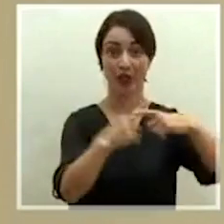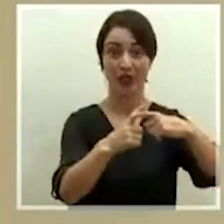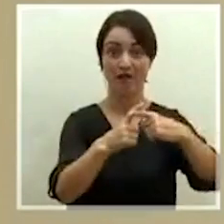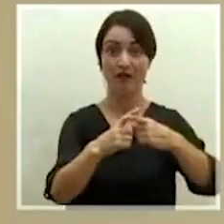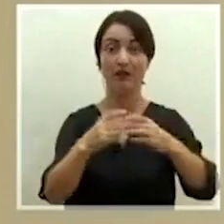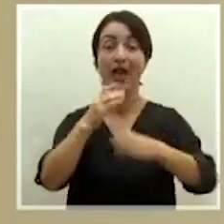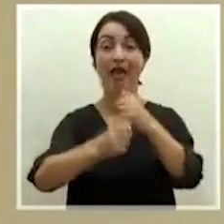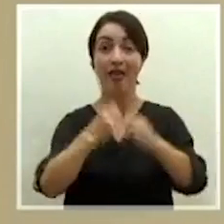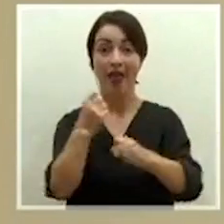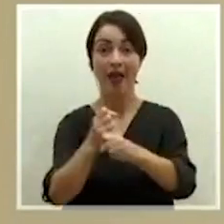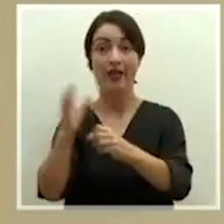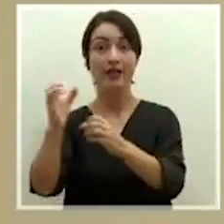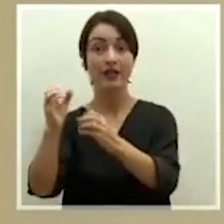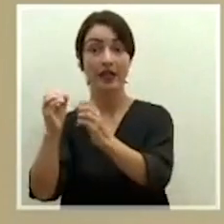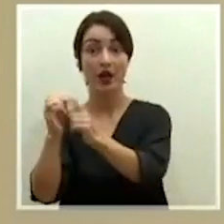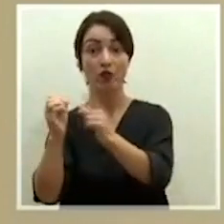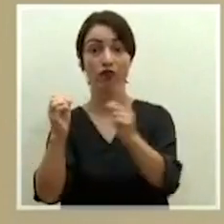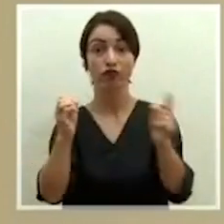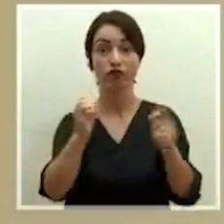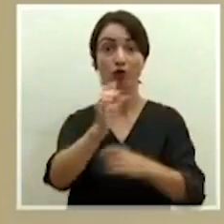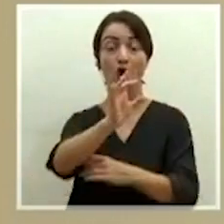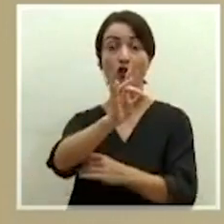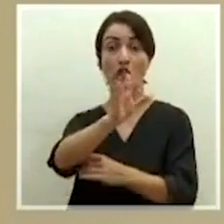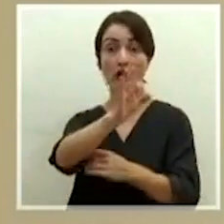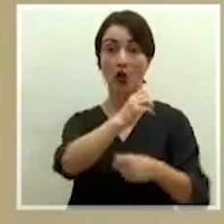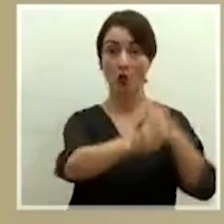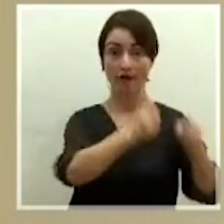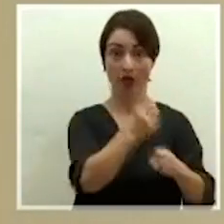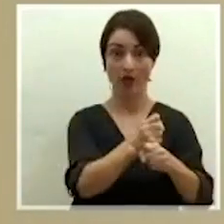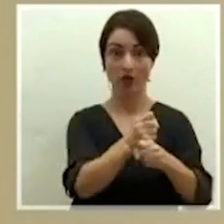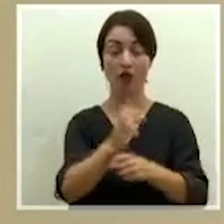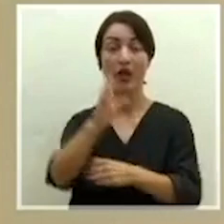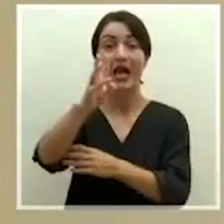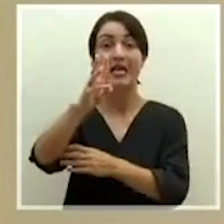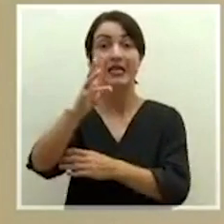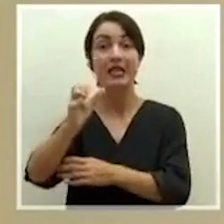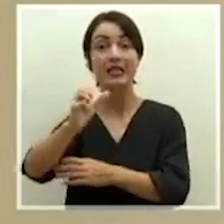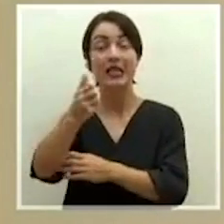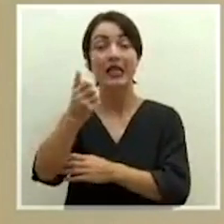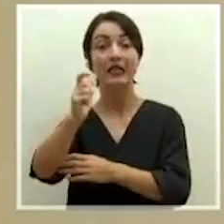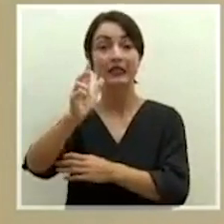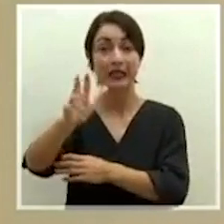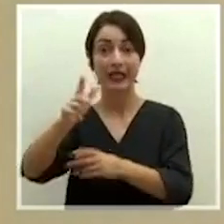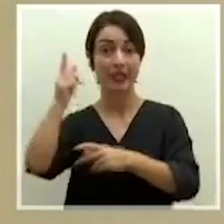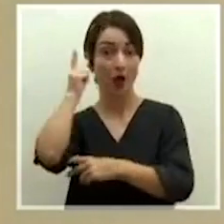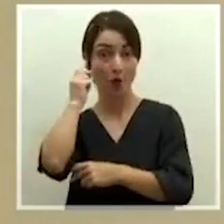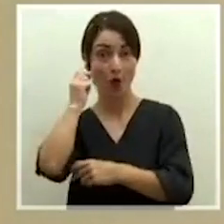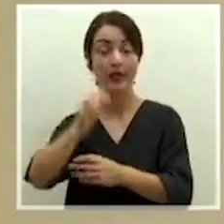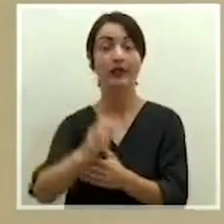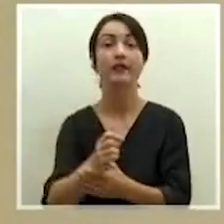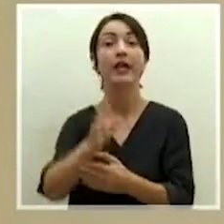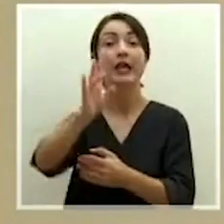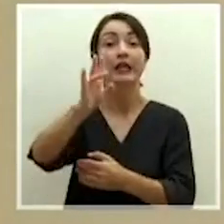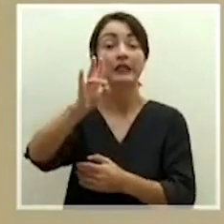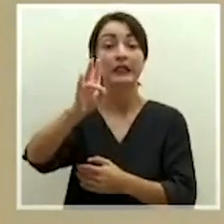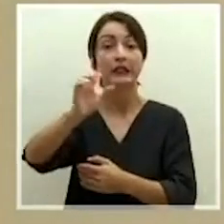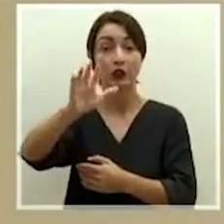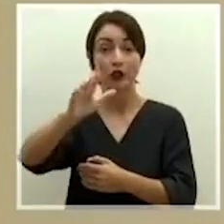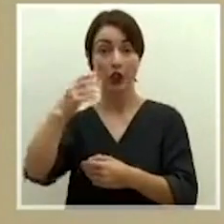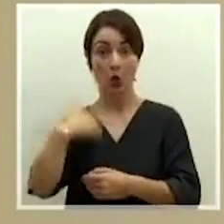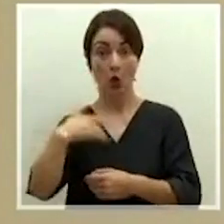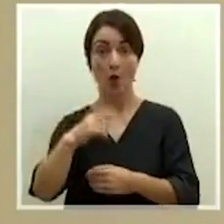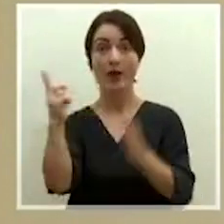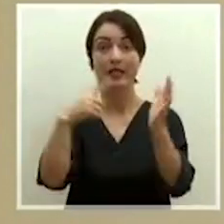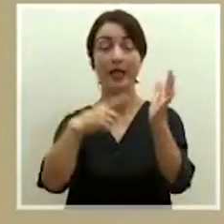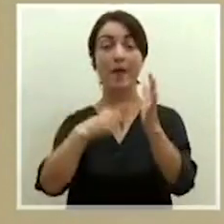edad de 0 a 89 años. Se trata de 613 mujeres y 705 hombres, de los cuales